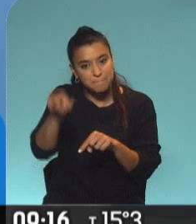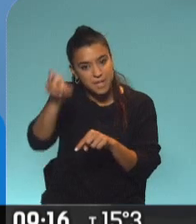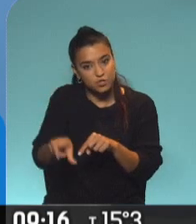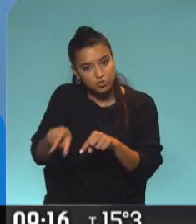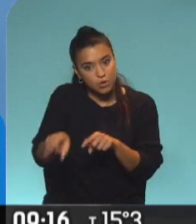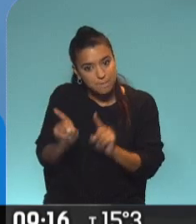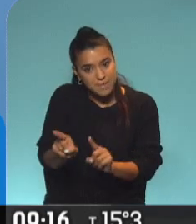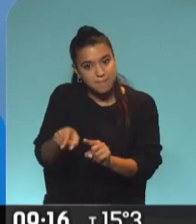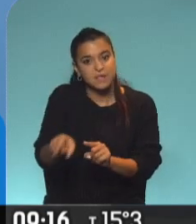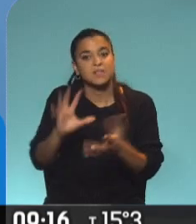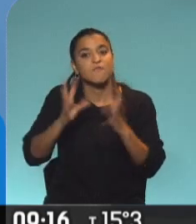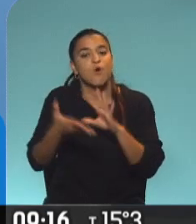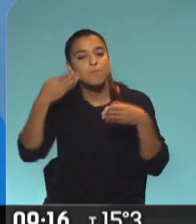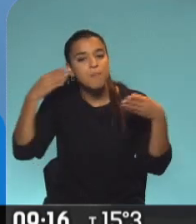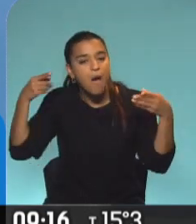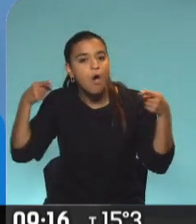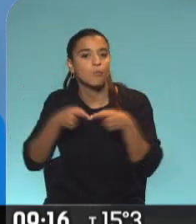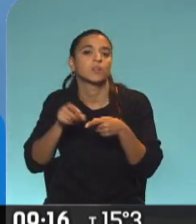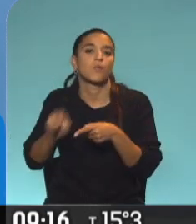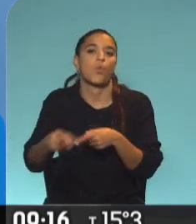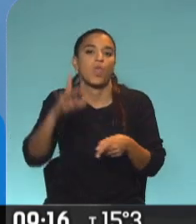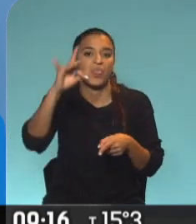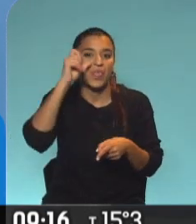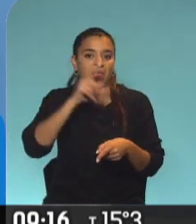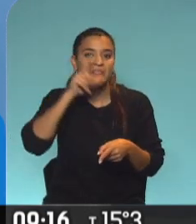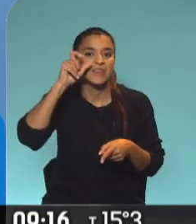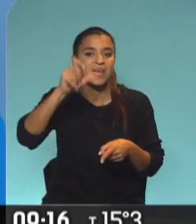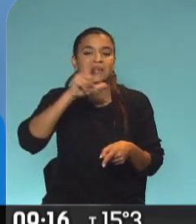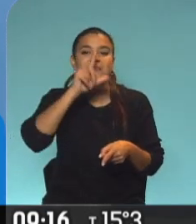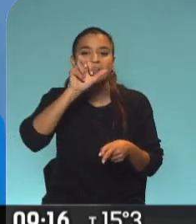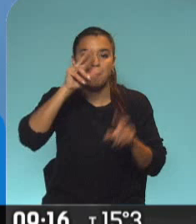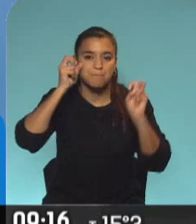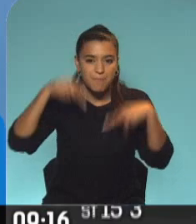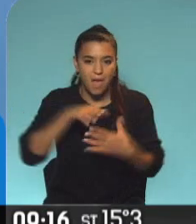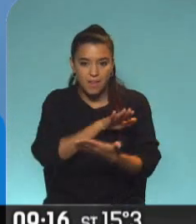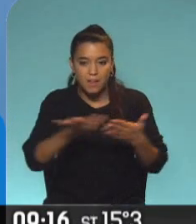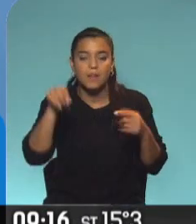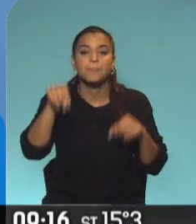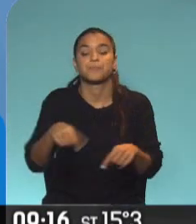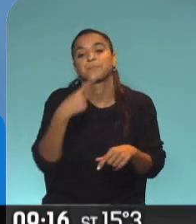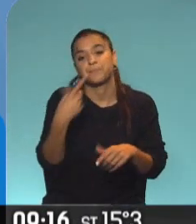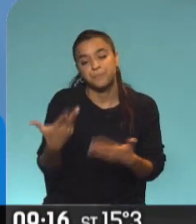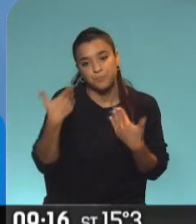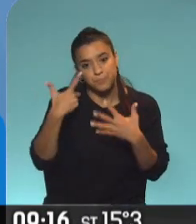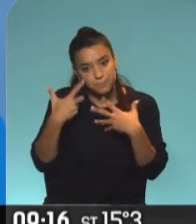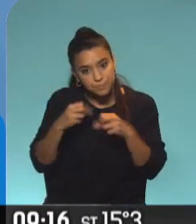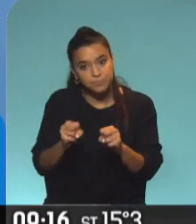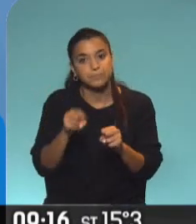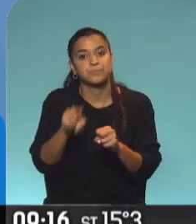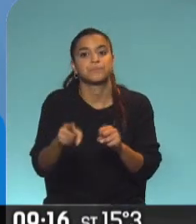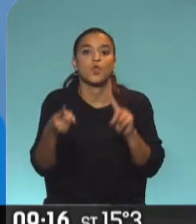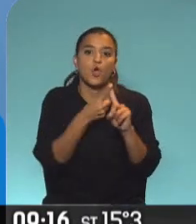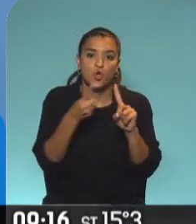persona. Esa es la finalidad del detectar, eso es lo que ha posibilitado justamente detectar